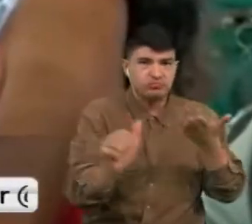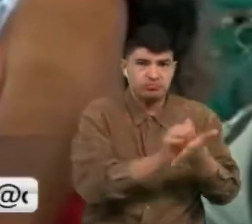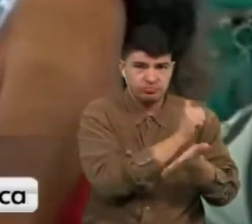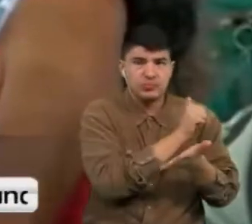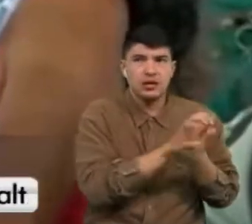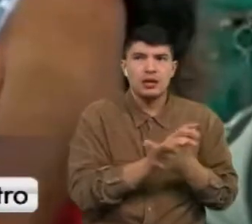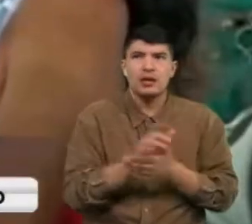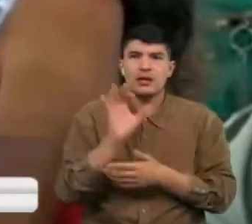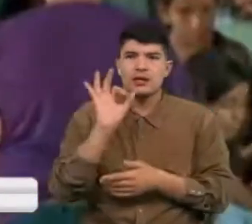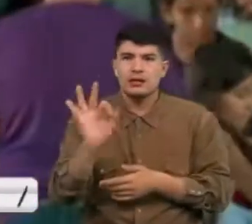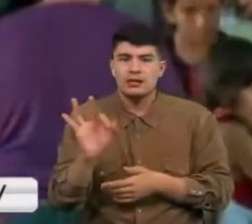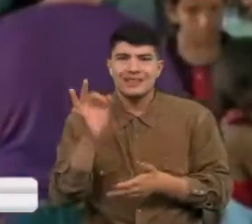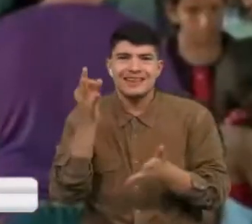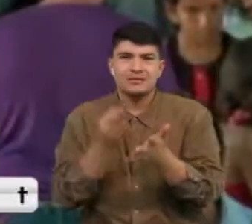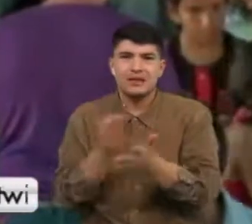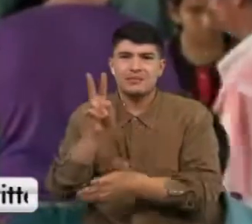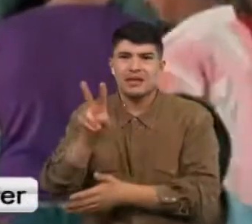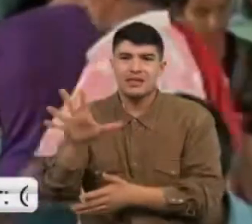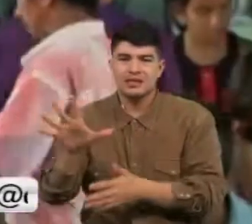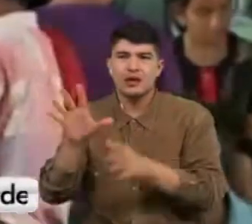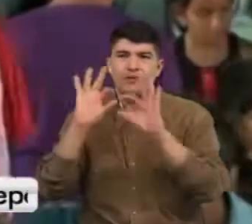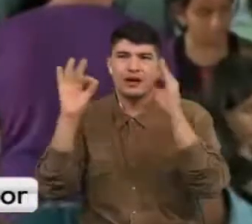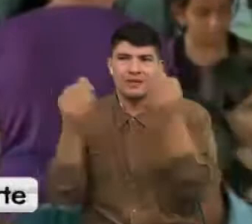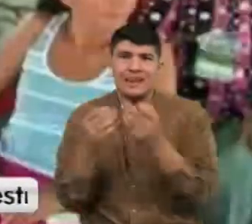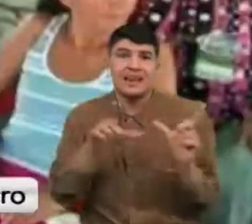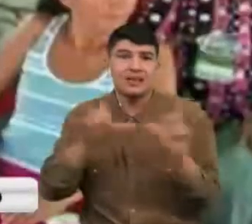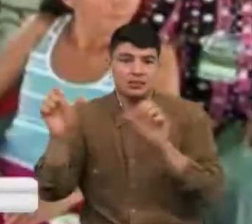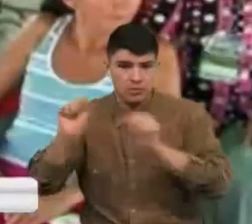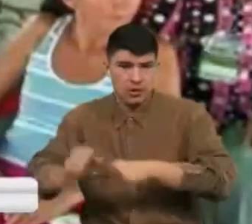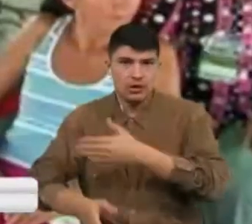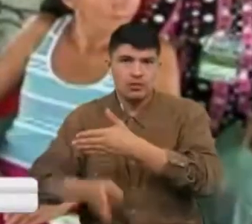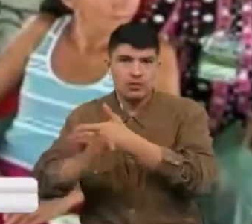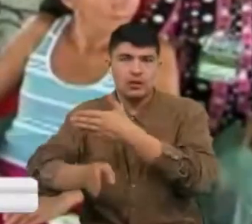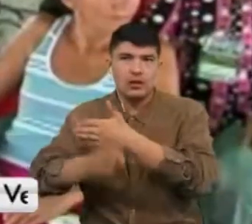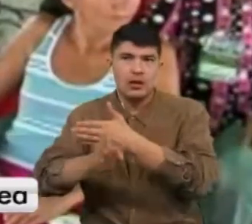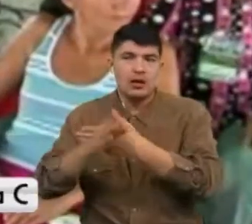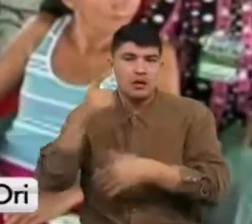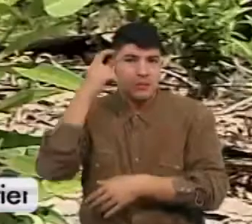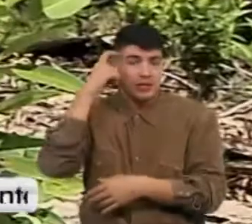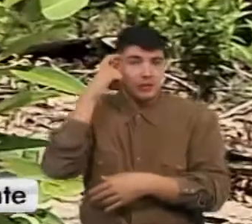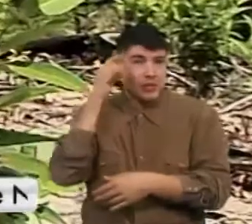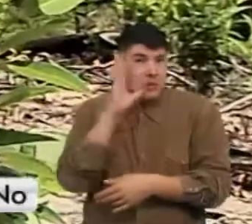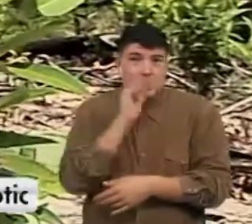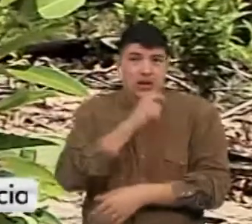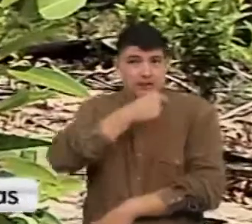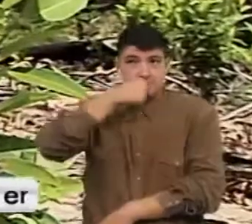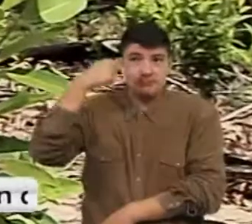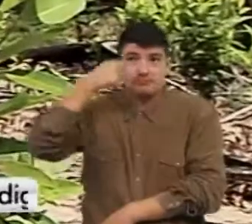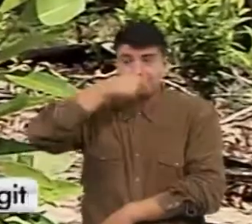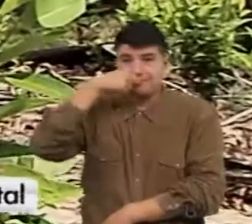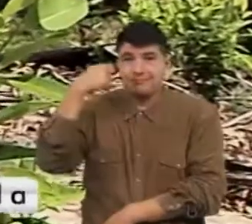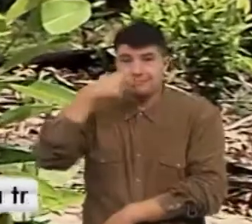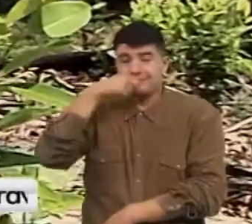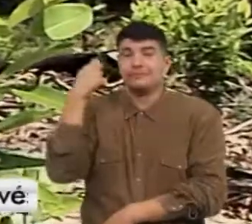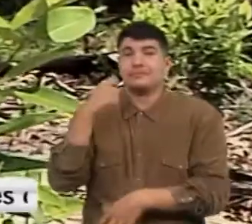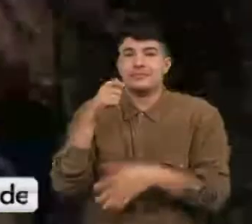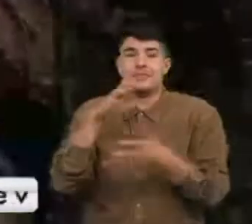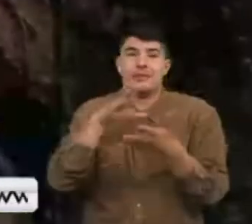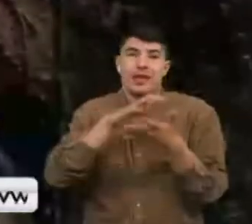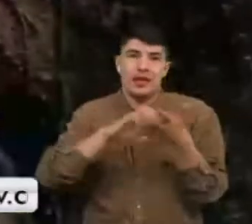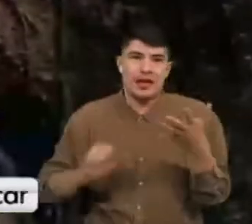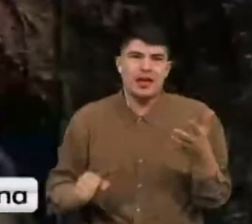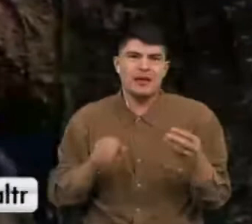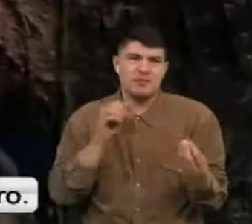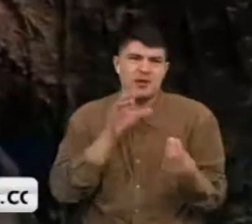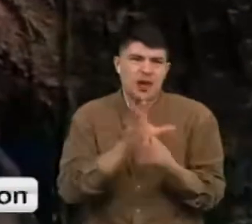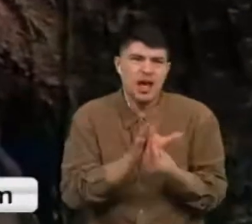3.025 familias listas para continuar. Pensamos que en la medida en que no haya coca, pues se eliminan muchos factores de